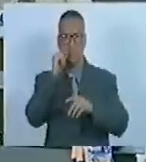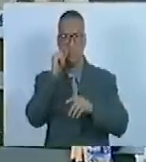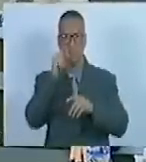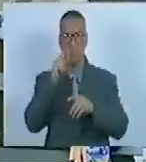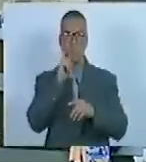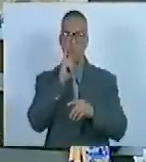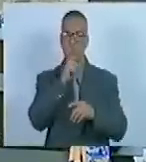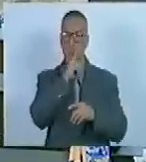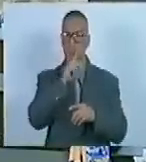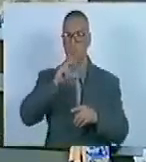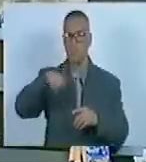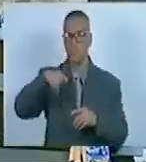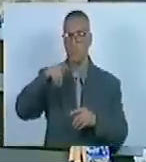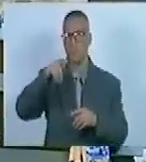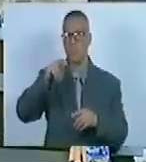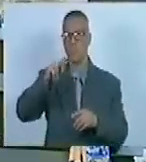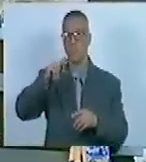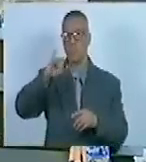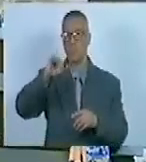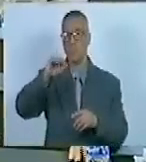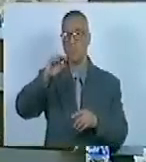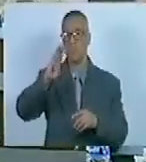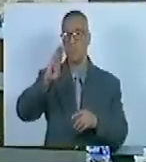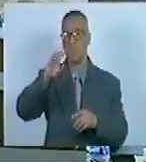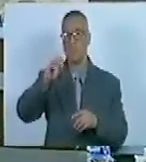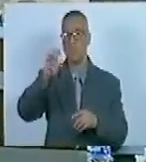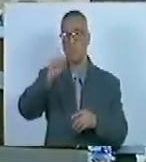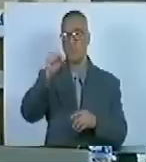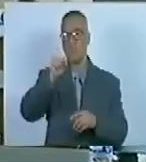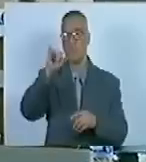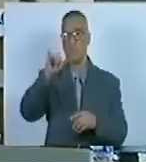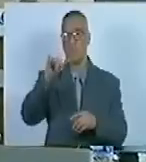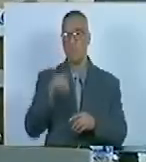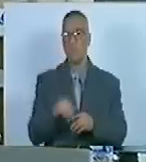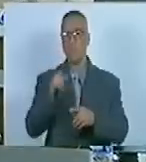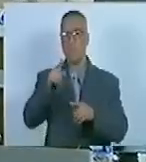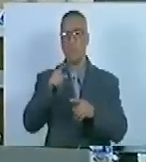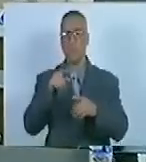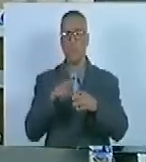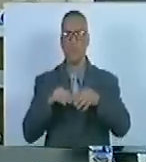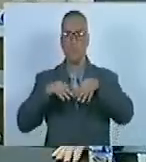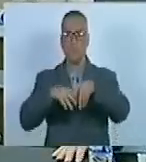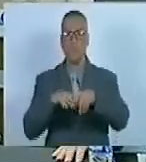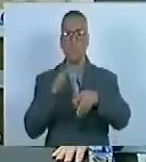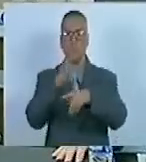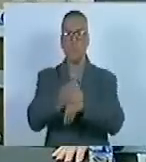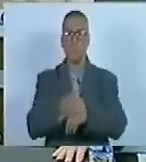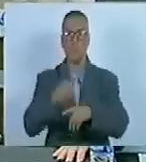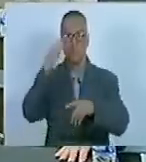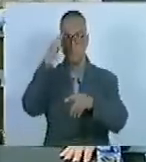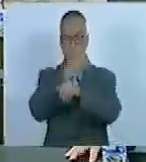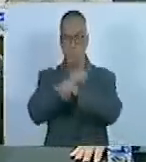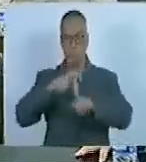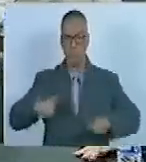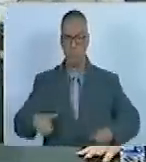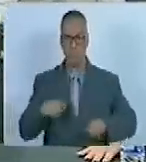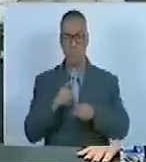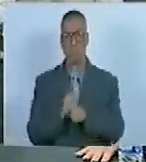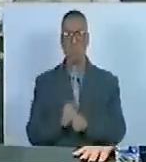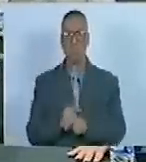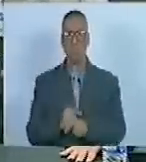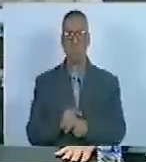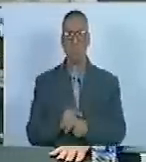de nombre Prigozhin, llevó a cabo una insurrección militar,